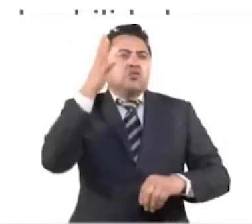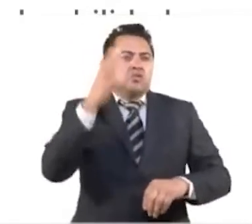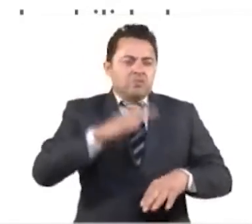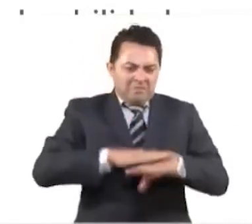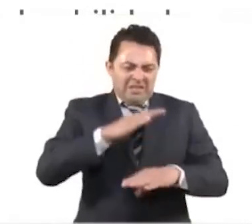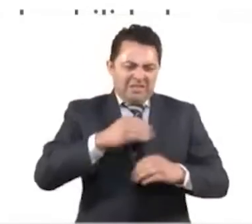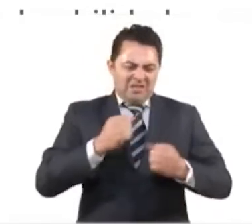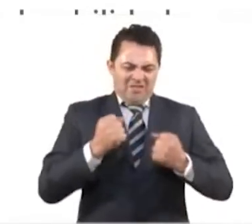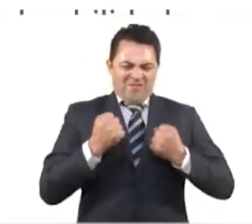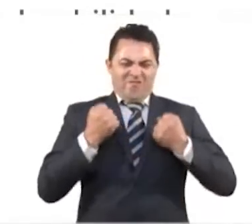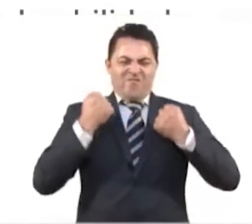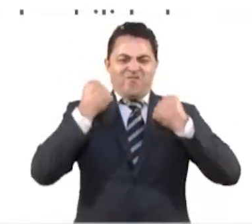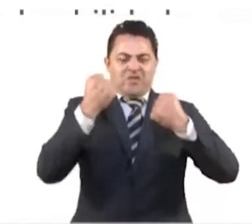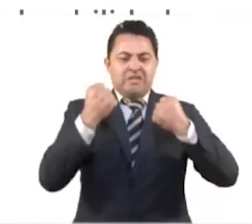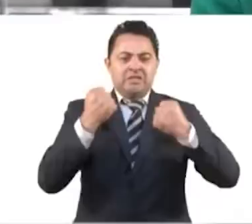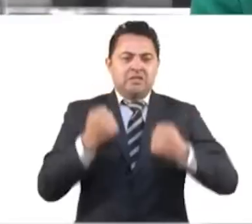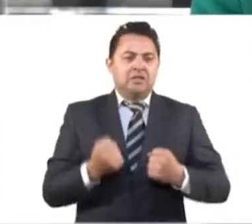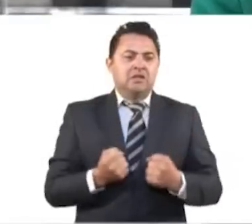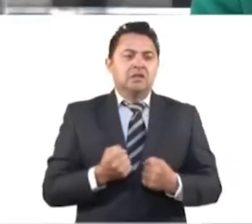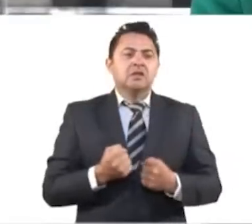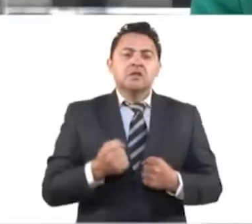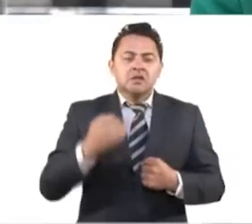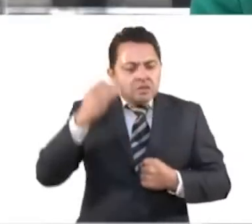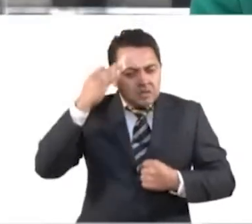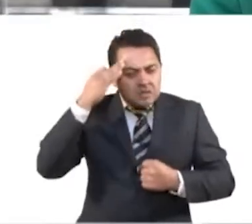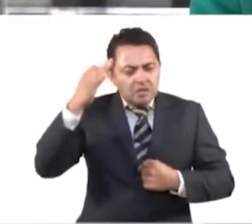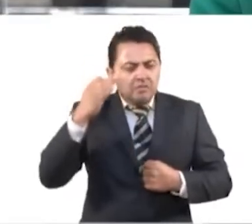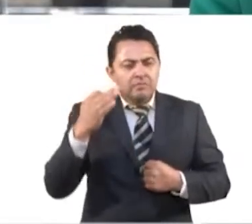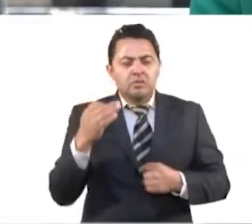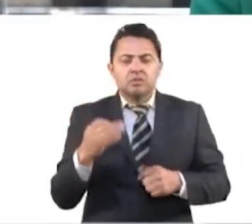resistencia y durabilidad.